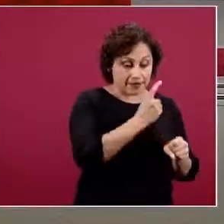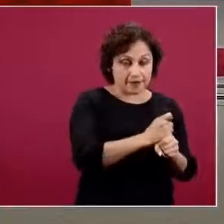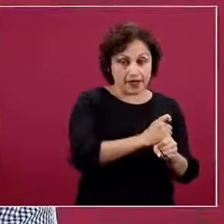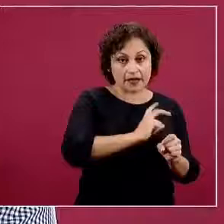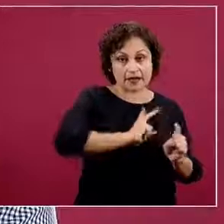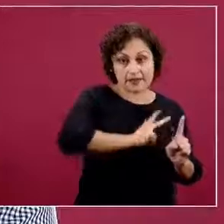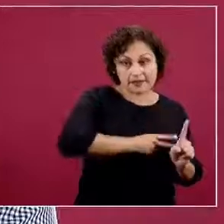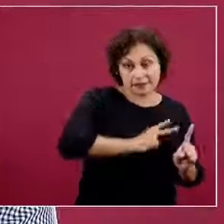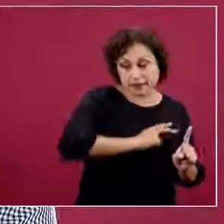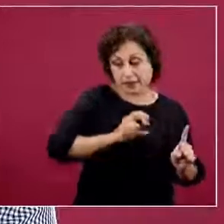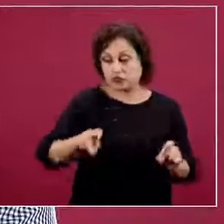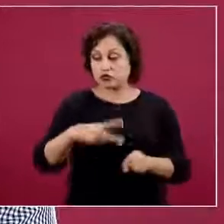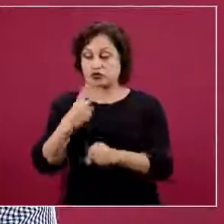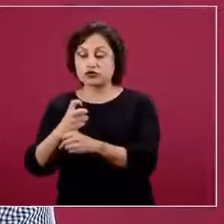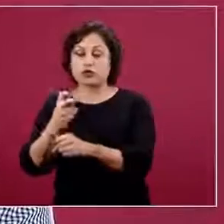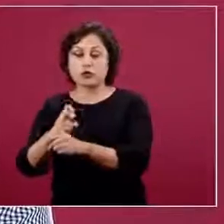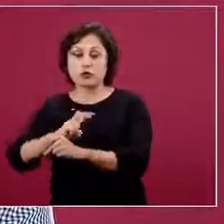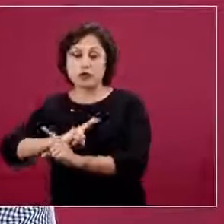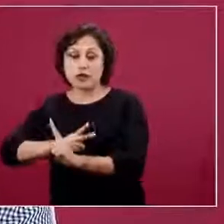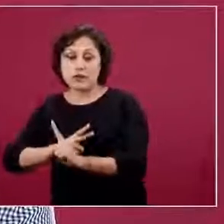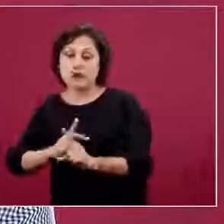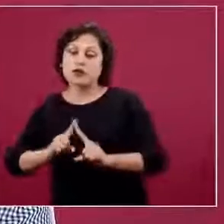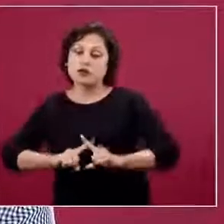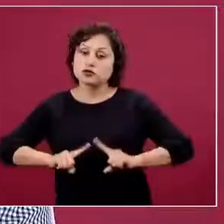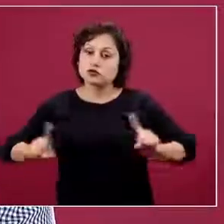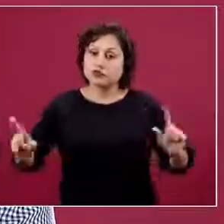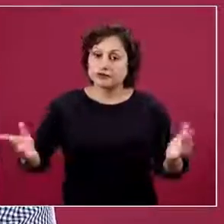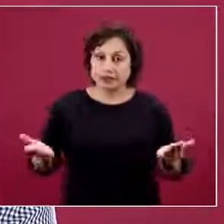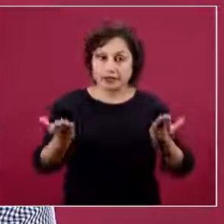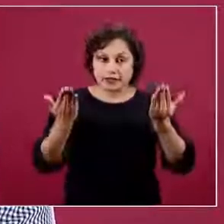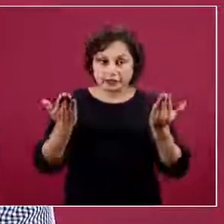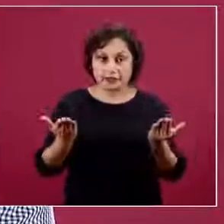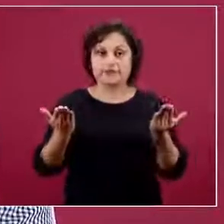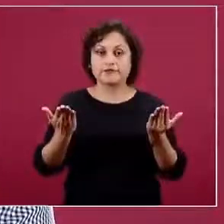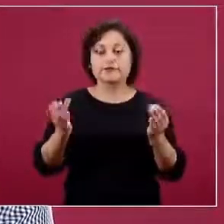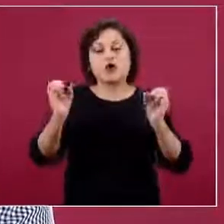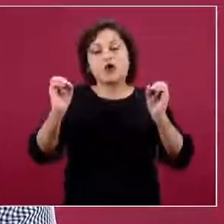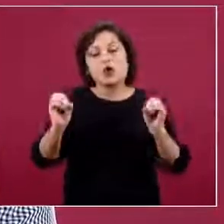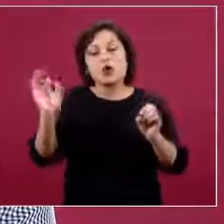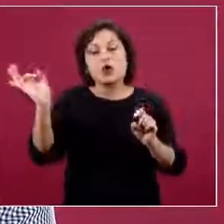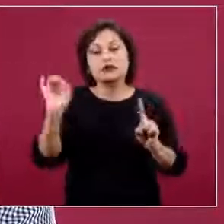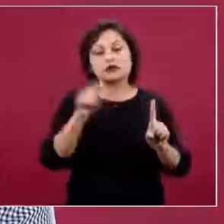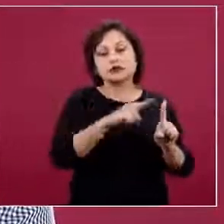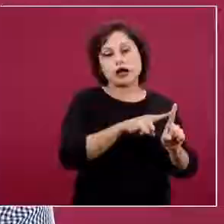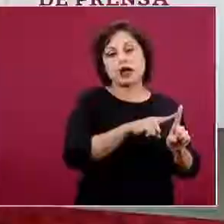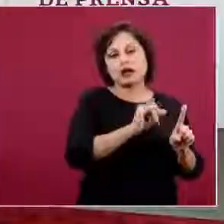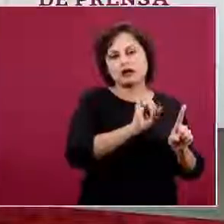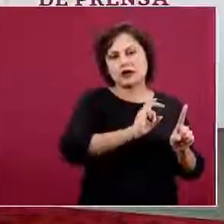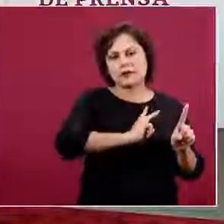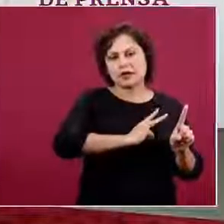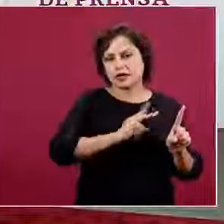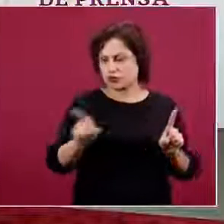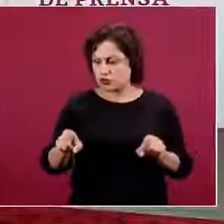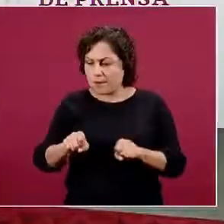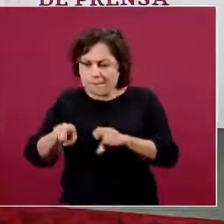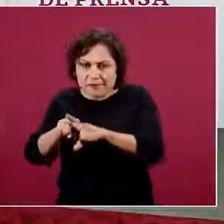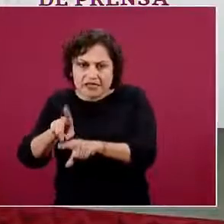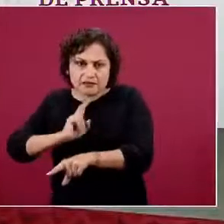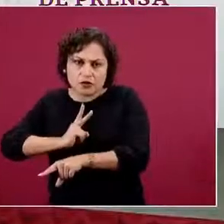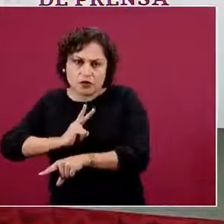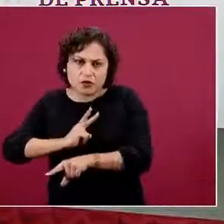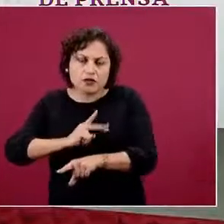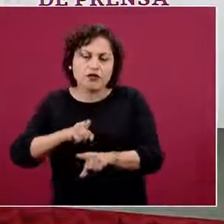corresponde a un virus que pueda haberse, al primer virus del primer cuadro, que pudo haberse mantenido como partículas virales en las